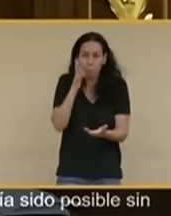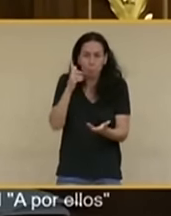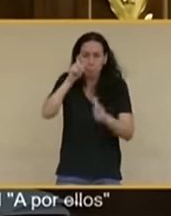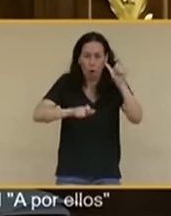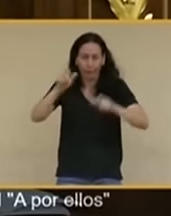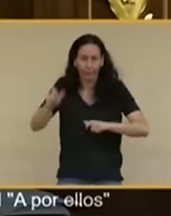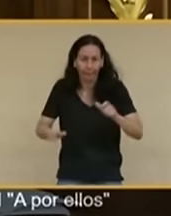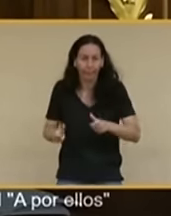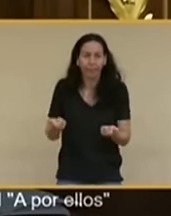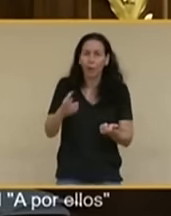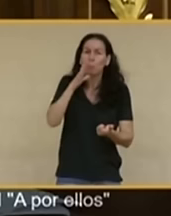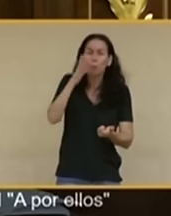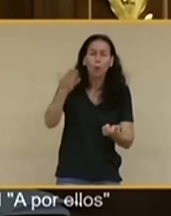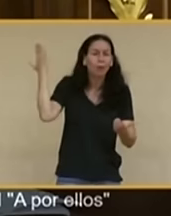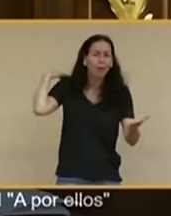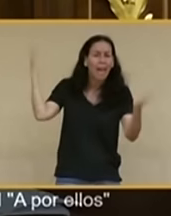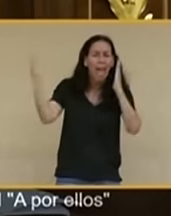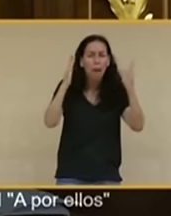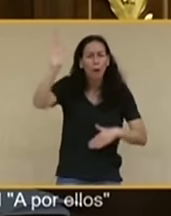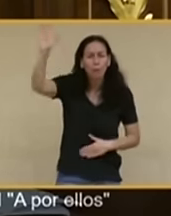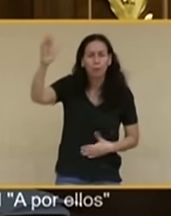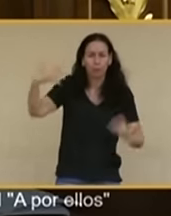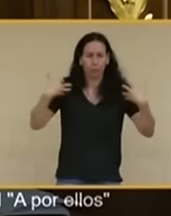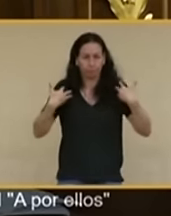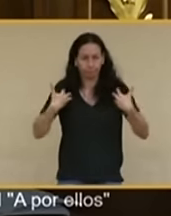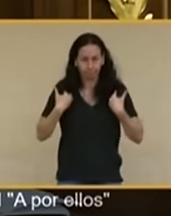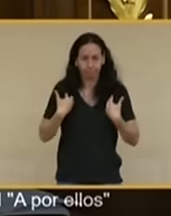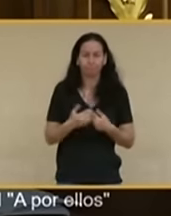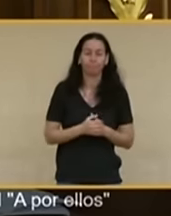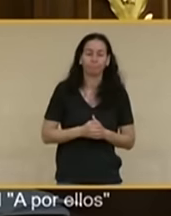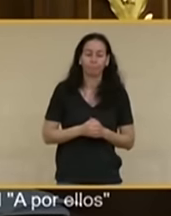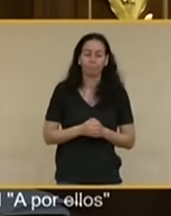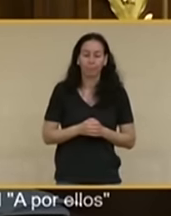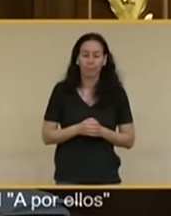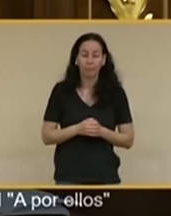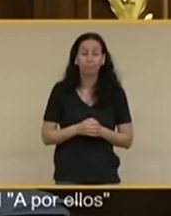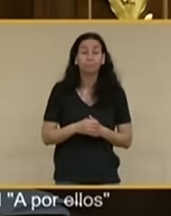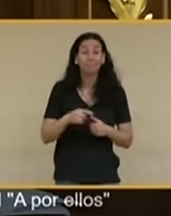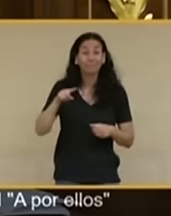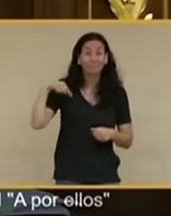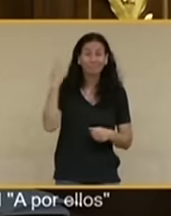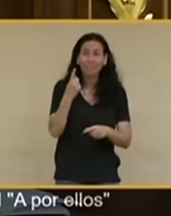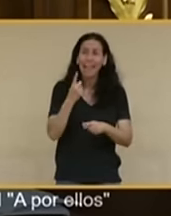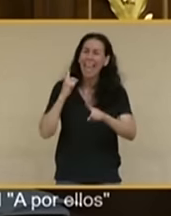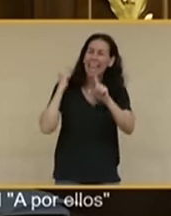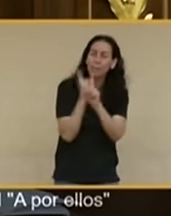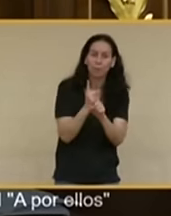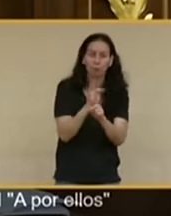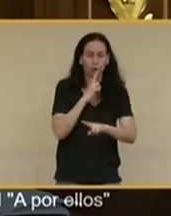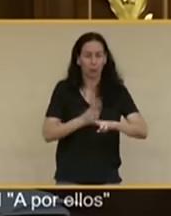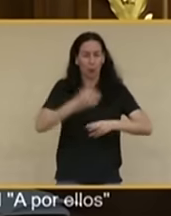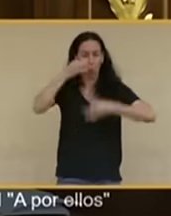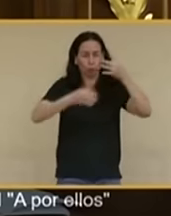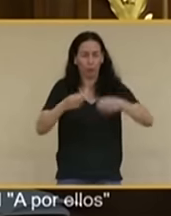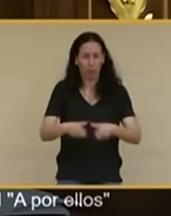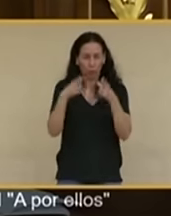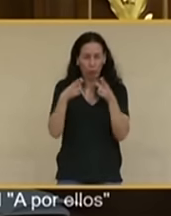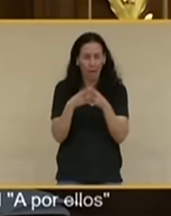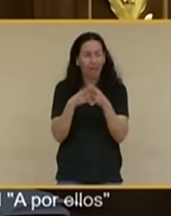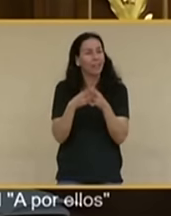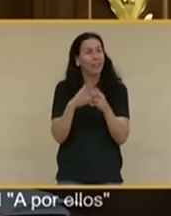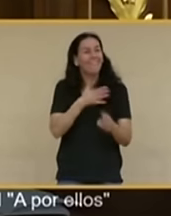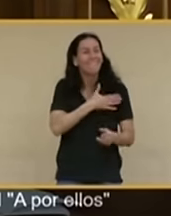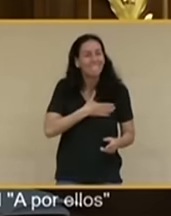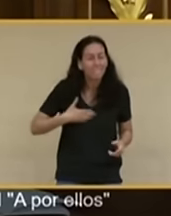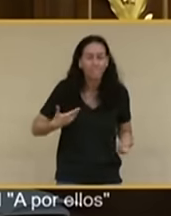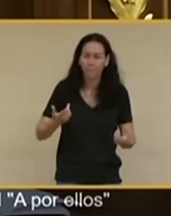torturadores de la dictadura. Para decir no a otros, a por ellos ultras, al que los enemigos de la justicia social pretenden perpetrar contra